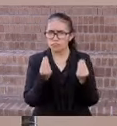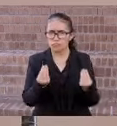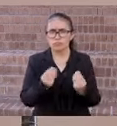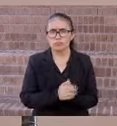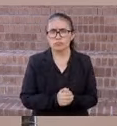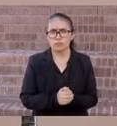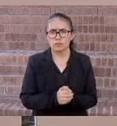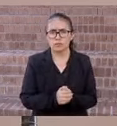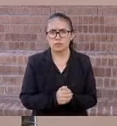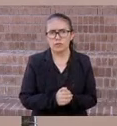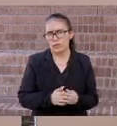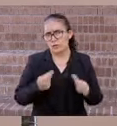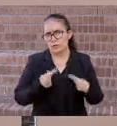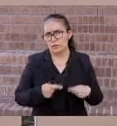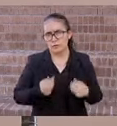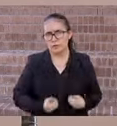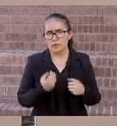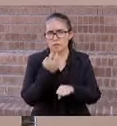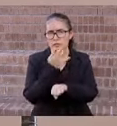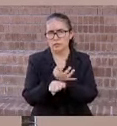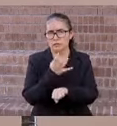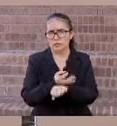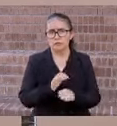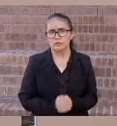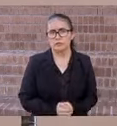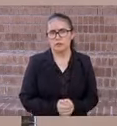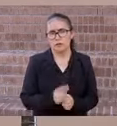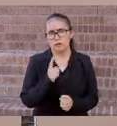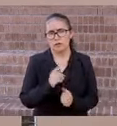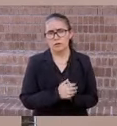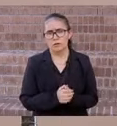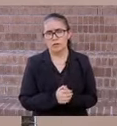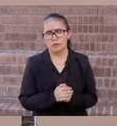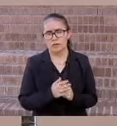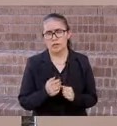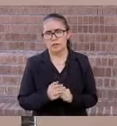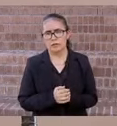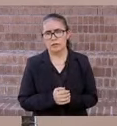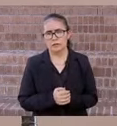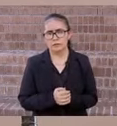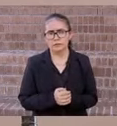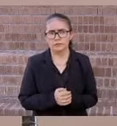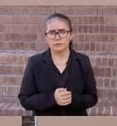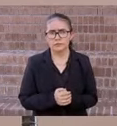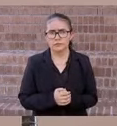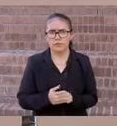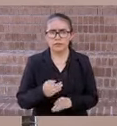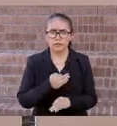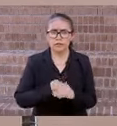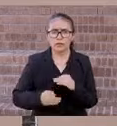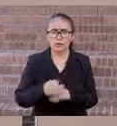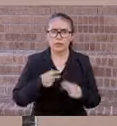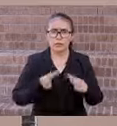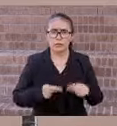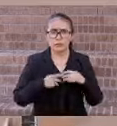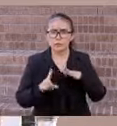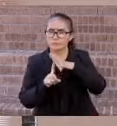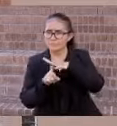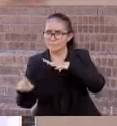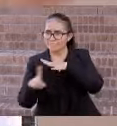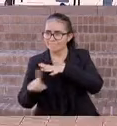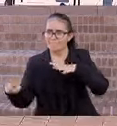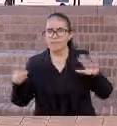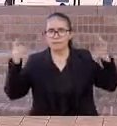nuestros paisanos un aplauso a nuestros paisanos migrantes